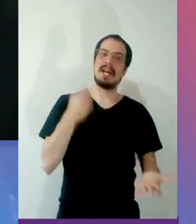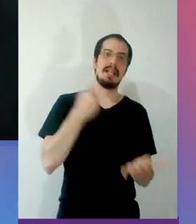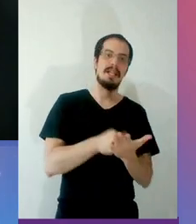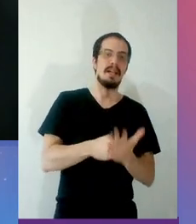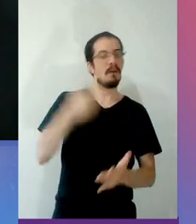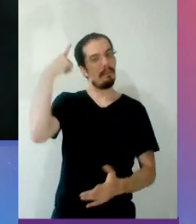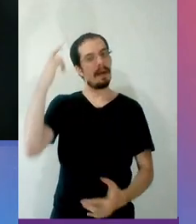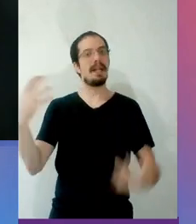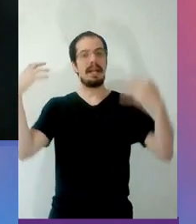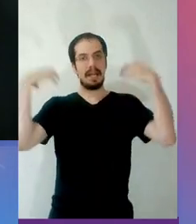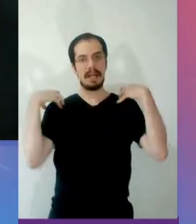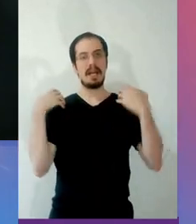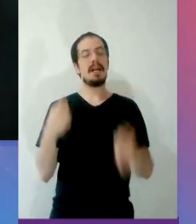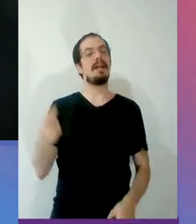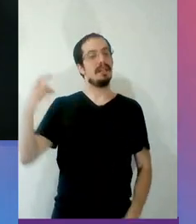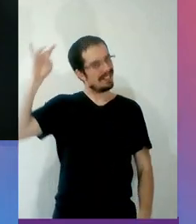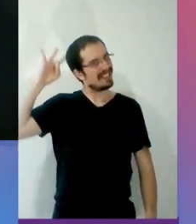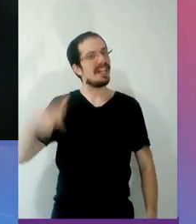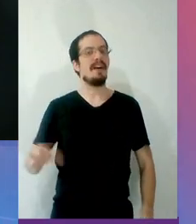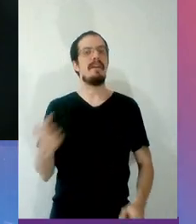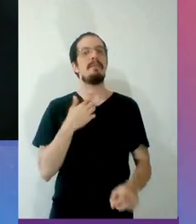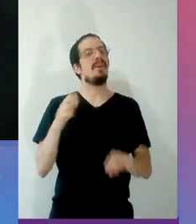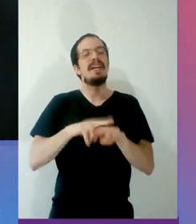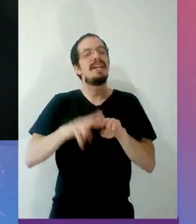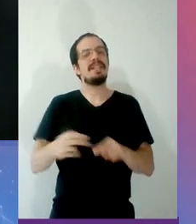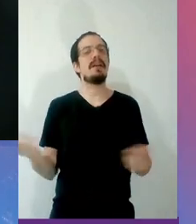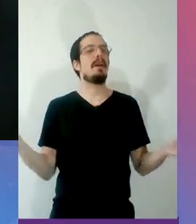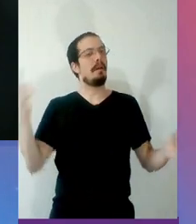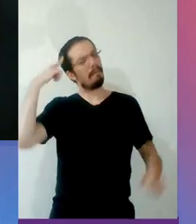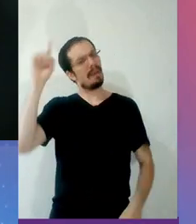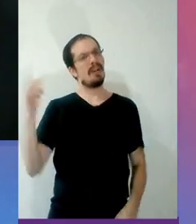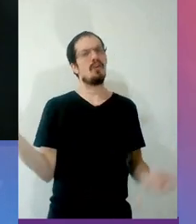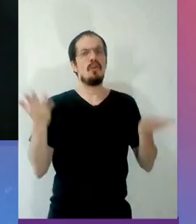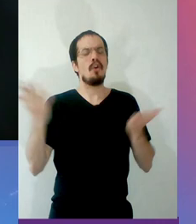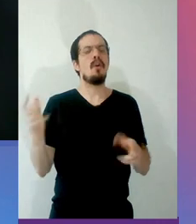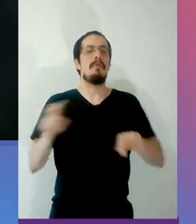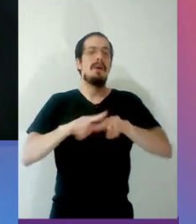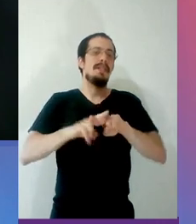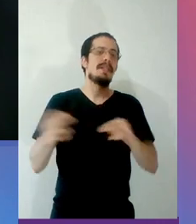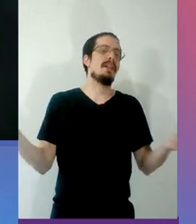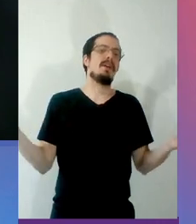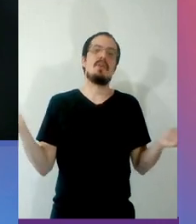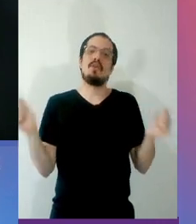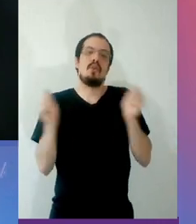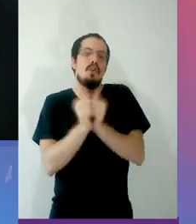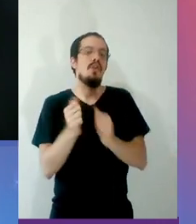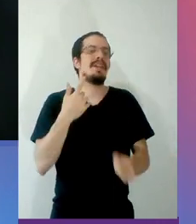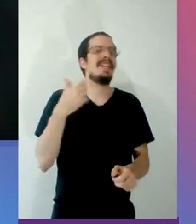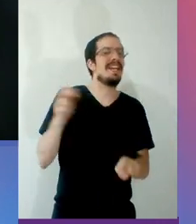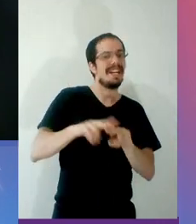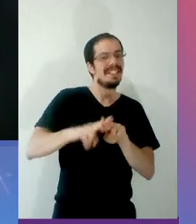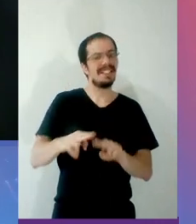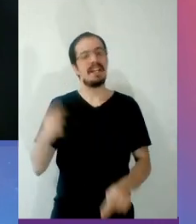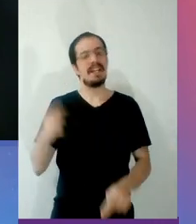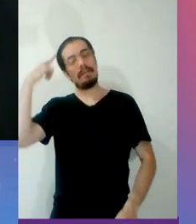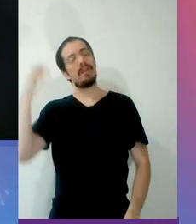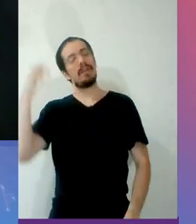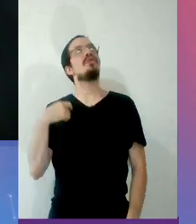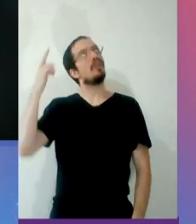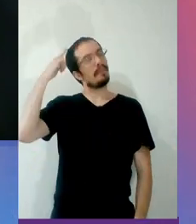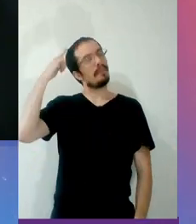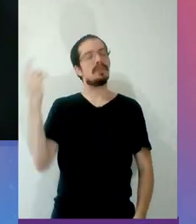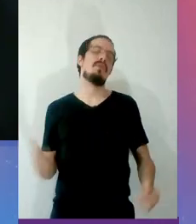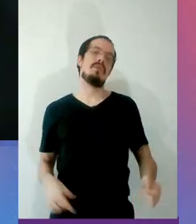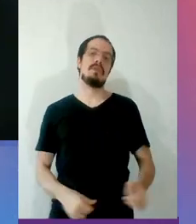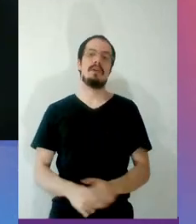hacer, el tema es cómo lo vamos a hacer y con qué lo vamos a hacer. Entonces yo creo que ahí estamos todos los que estamos